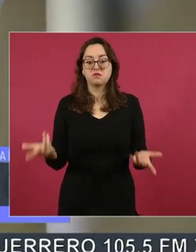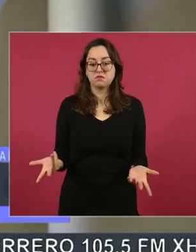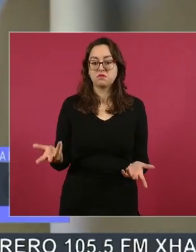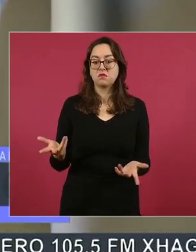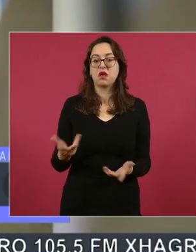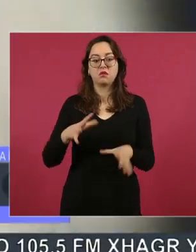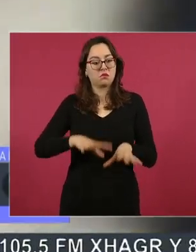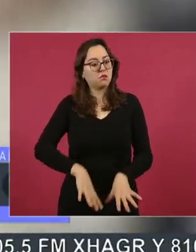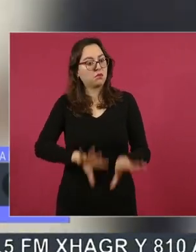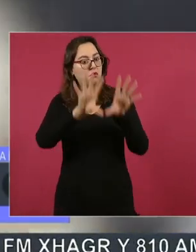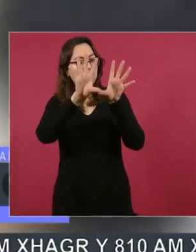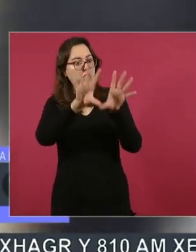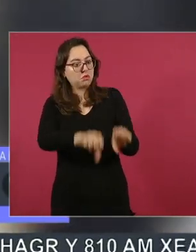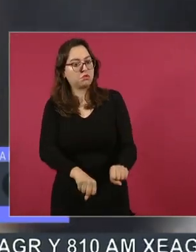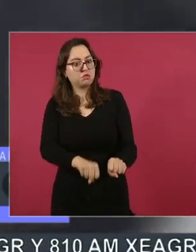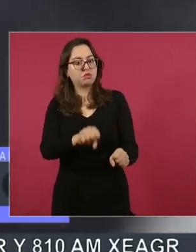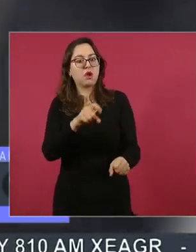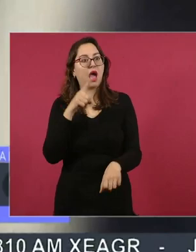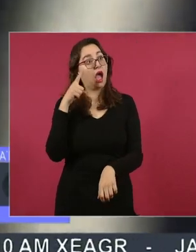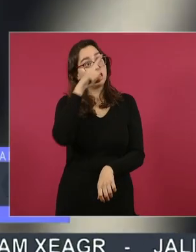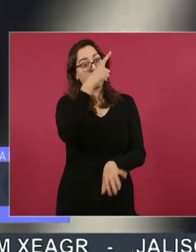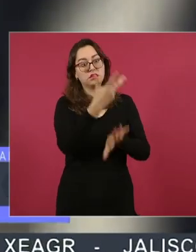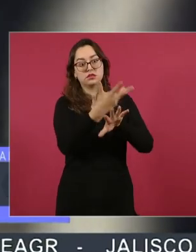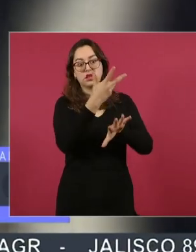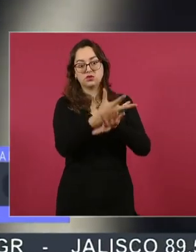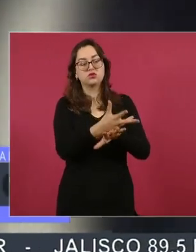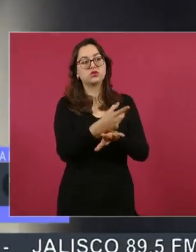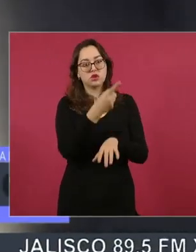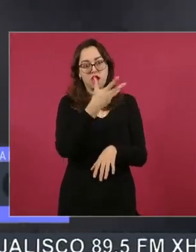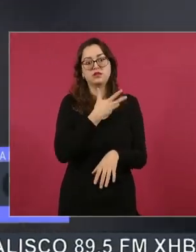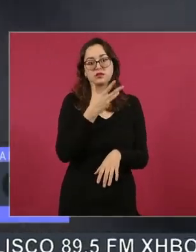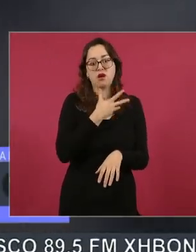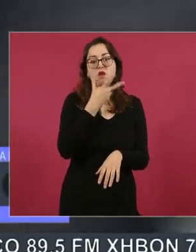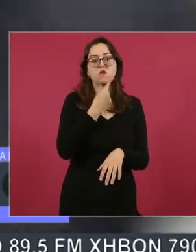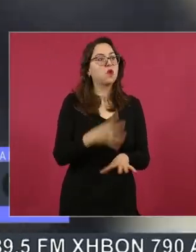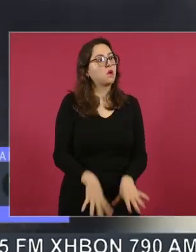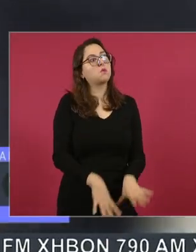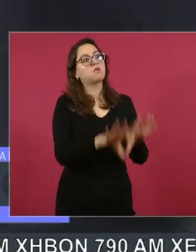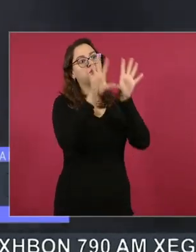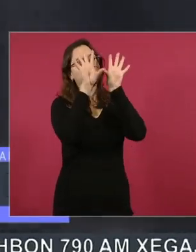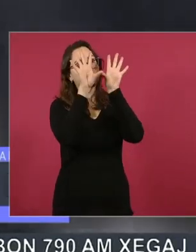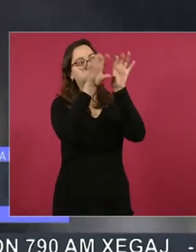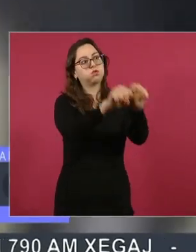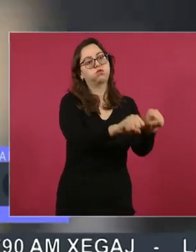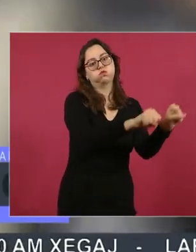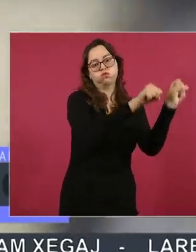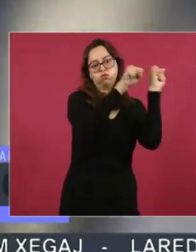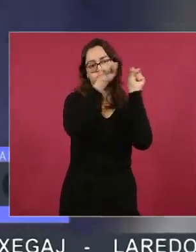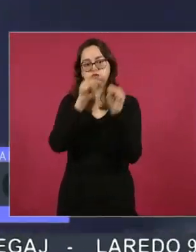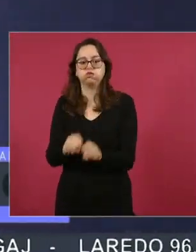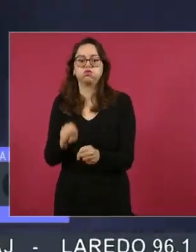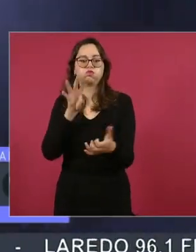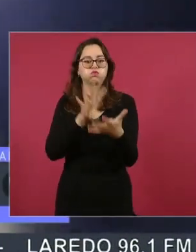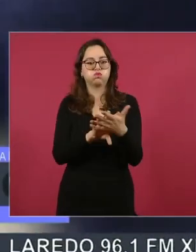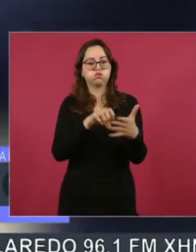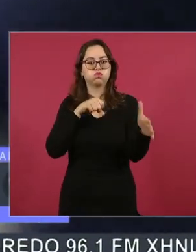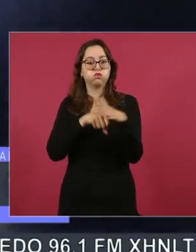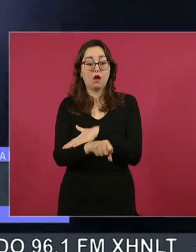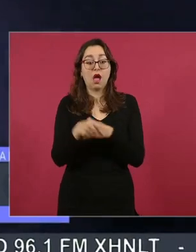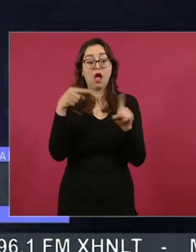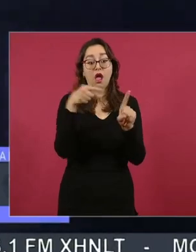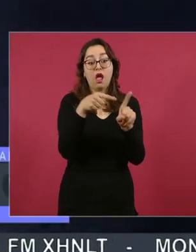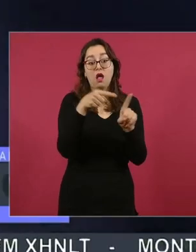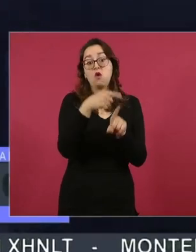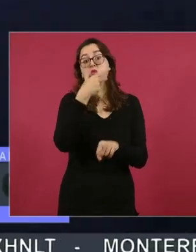señalas, acaba de detener en los Estados Unidos a René Gavira, quien era el operador del desfalco de 20 mil millones de pesos